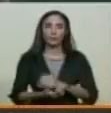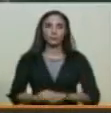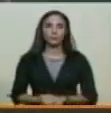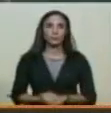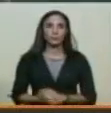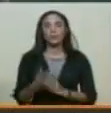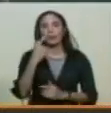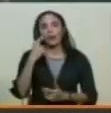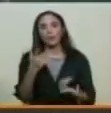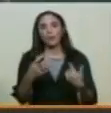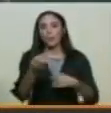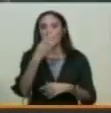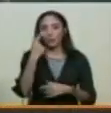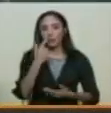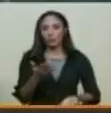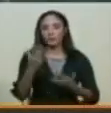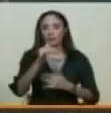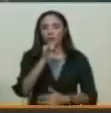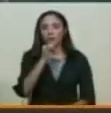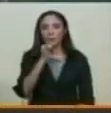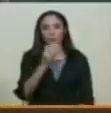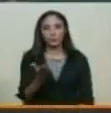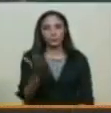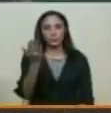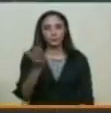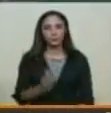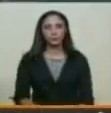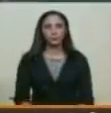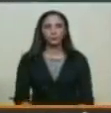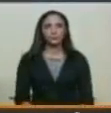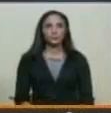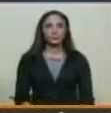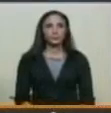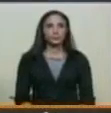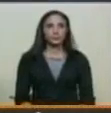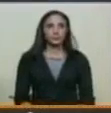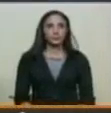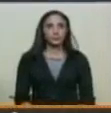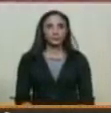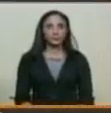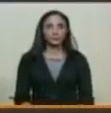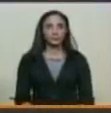De inmediato nos trasladamos a Miraflores con nuestra compañera Javienny Chirino. Javienny, buenas noches.